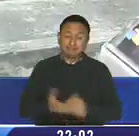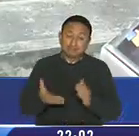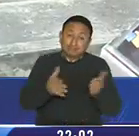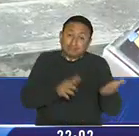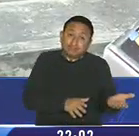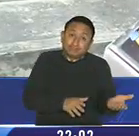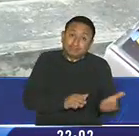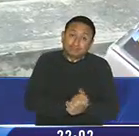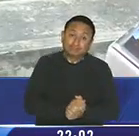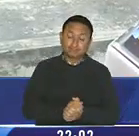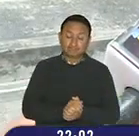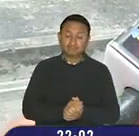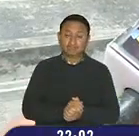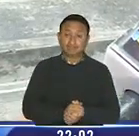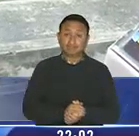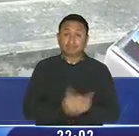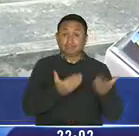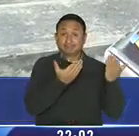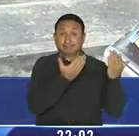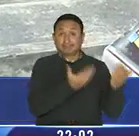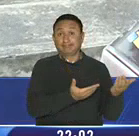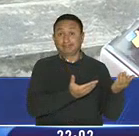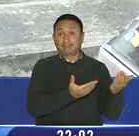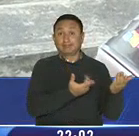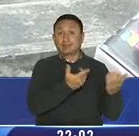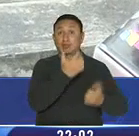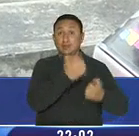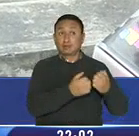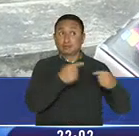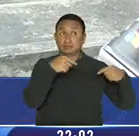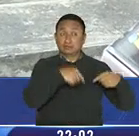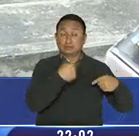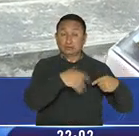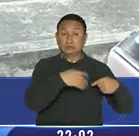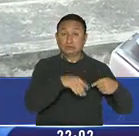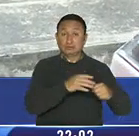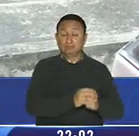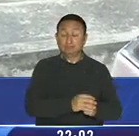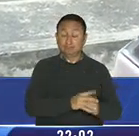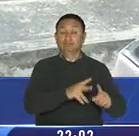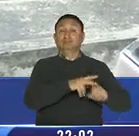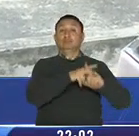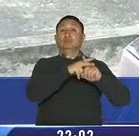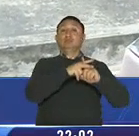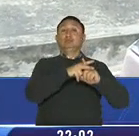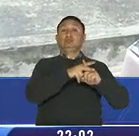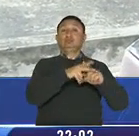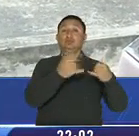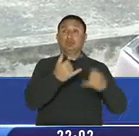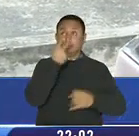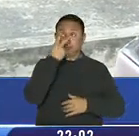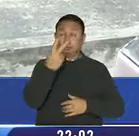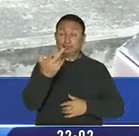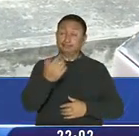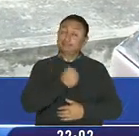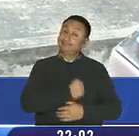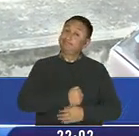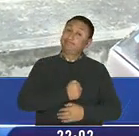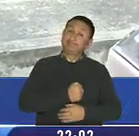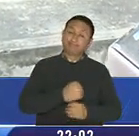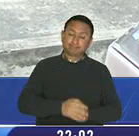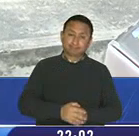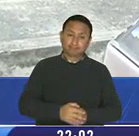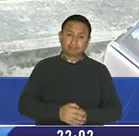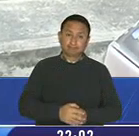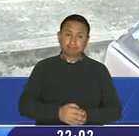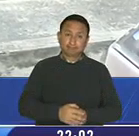comprada. Y sucede estos accidentes tan terribles que estamos viendo. Y pienso, como le